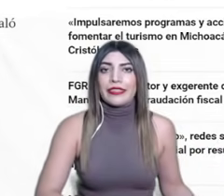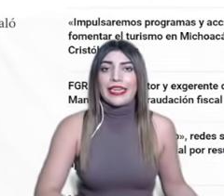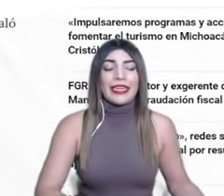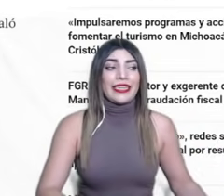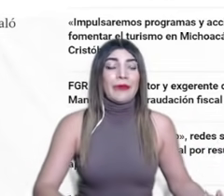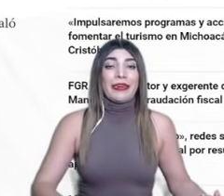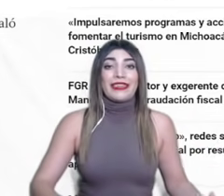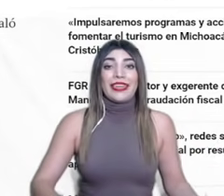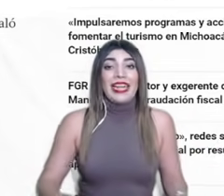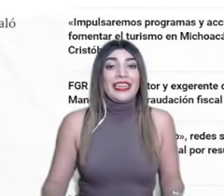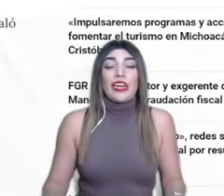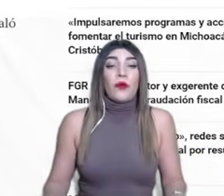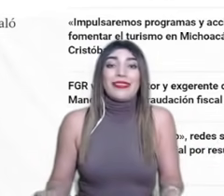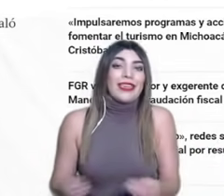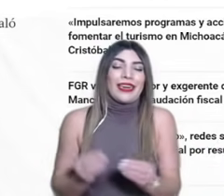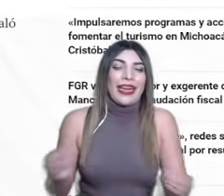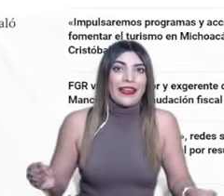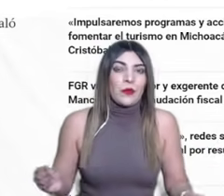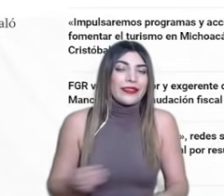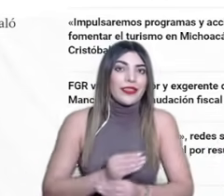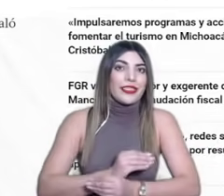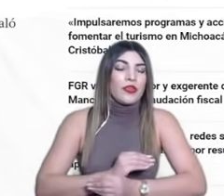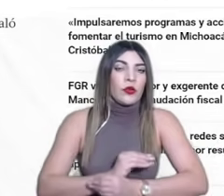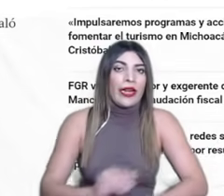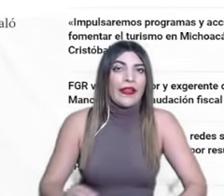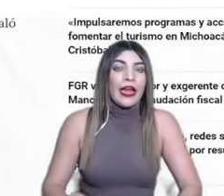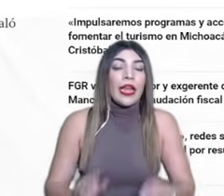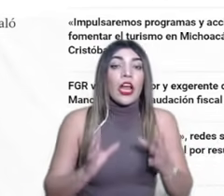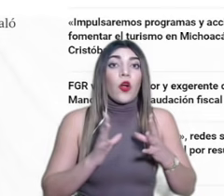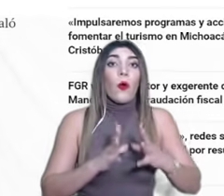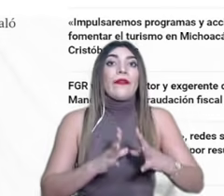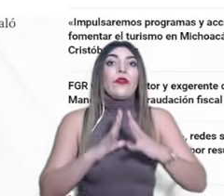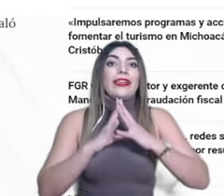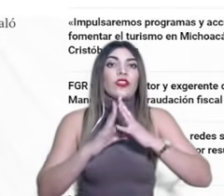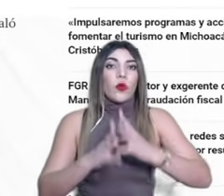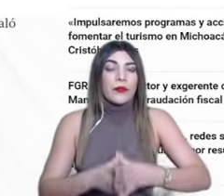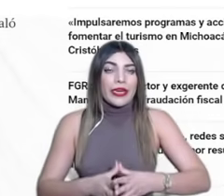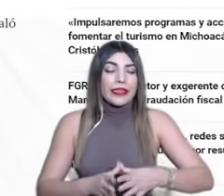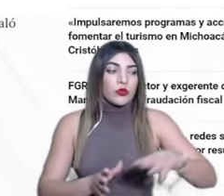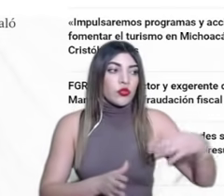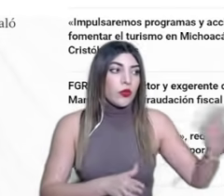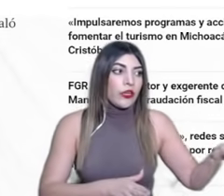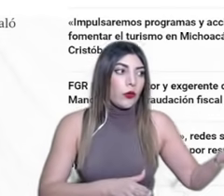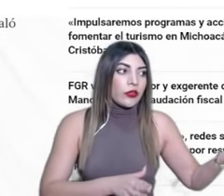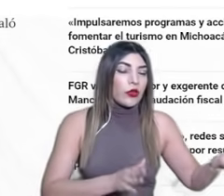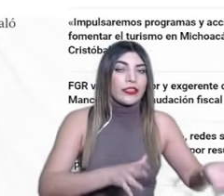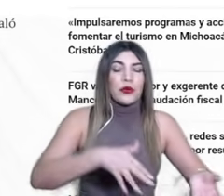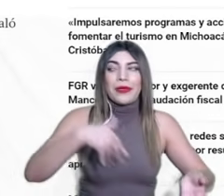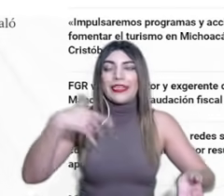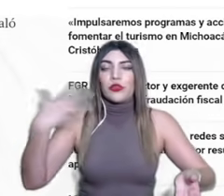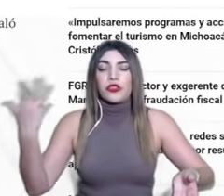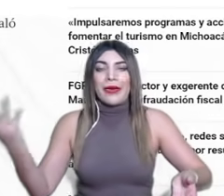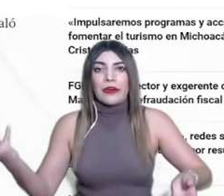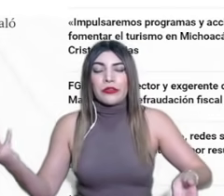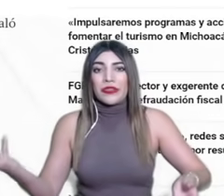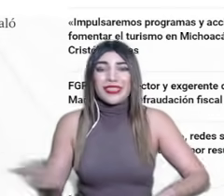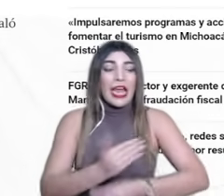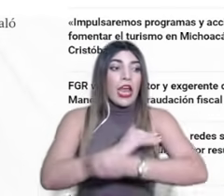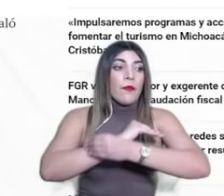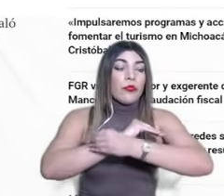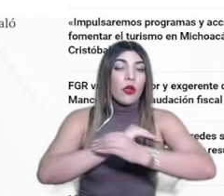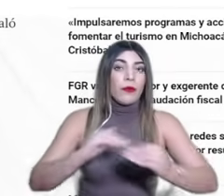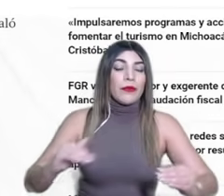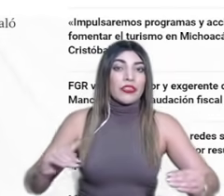la fiscalía, ya que al parecer el INE no va a hacer nada, no está haciendo nada. Cuando les conviene esto es bueno, cuando no les conviene esto es malo.